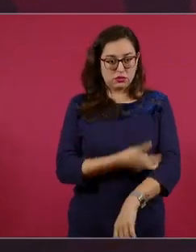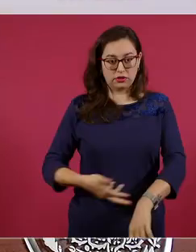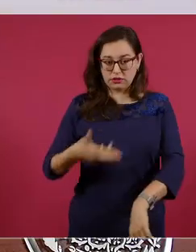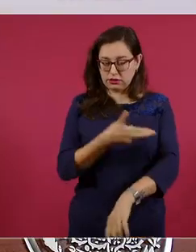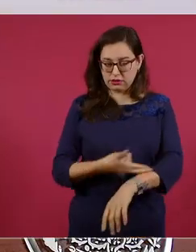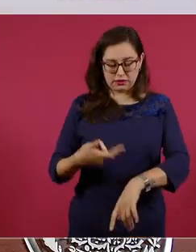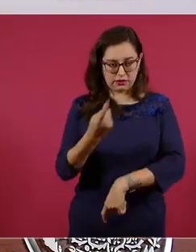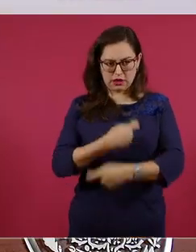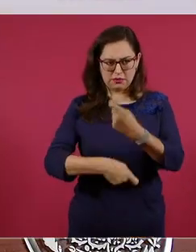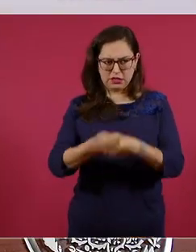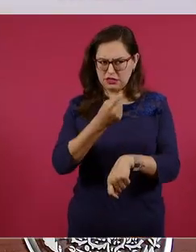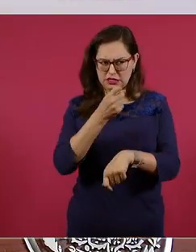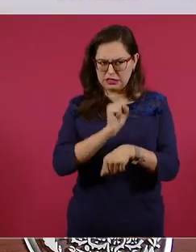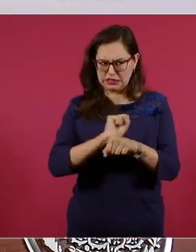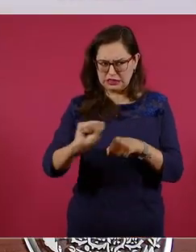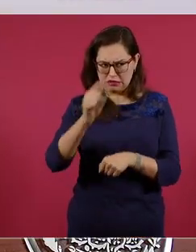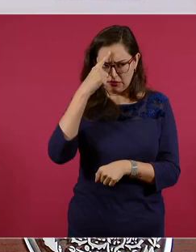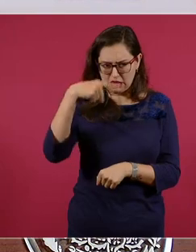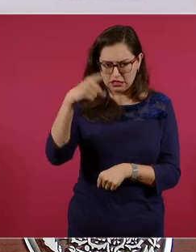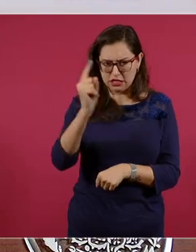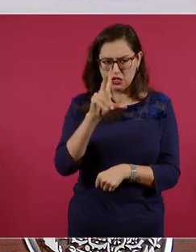se hace.